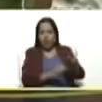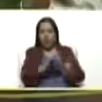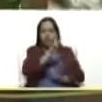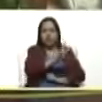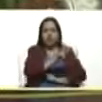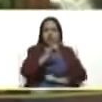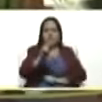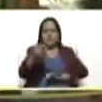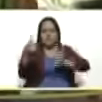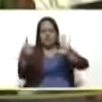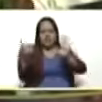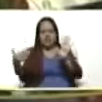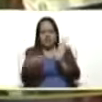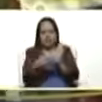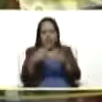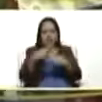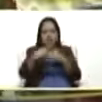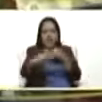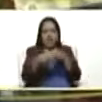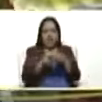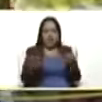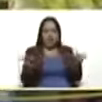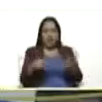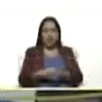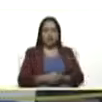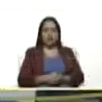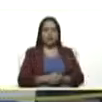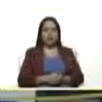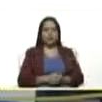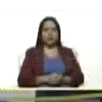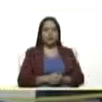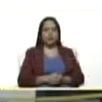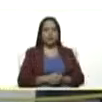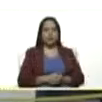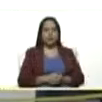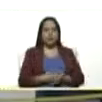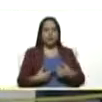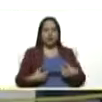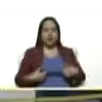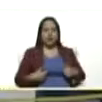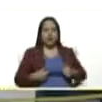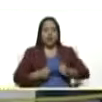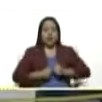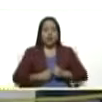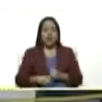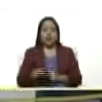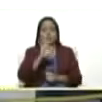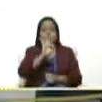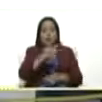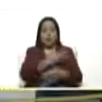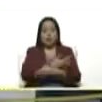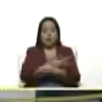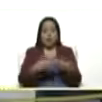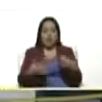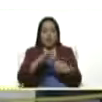226.000 hectáreas. Y subimos de 3.600.000 quintales